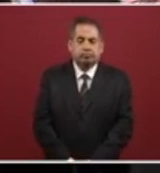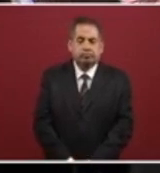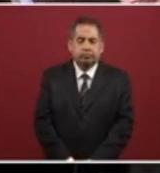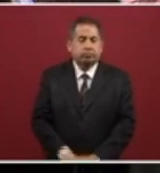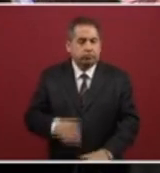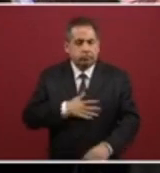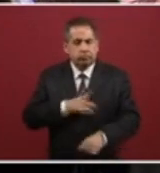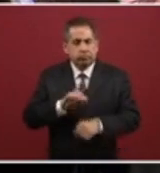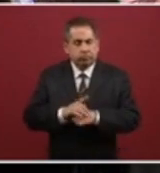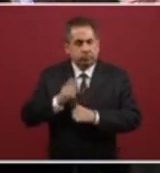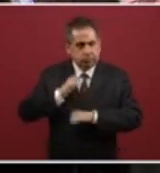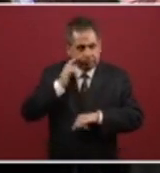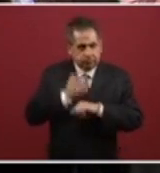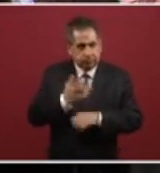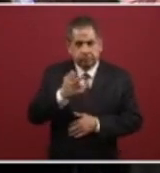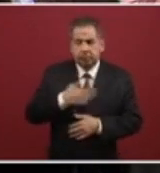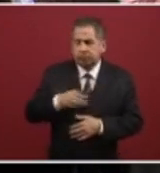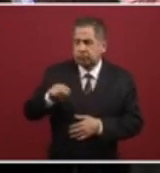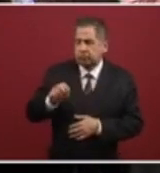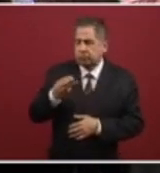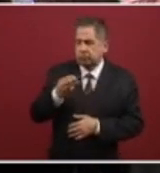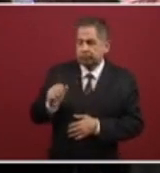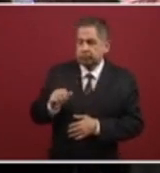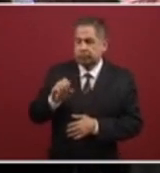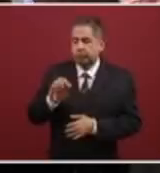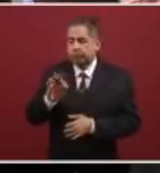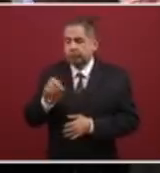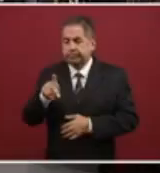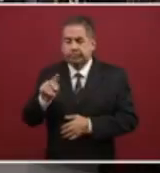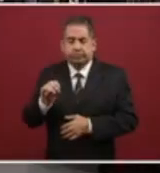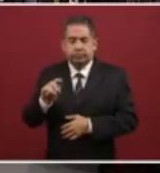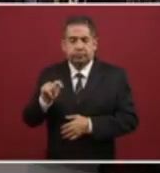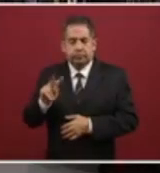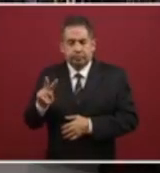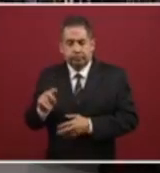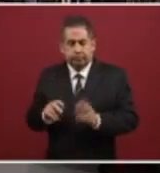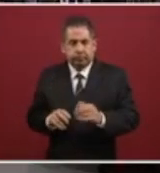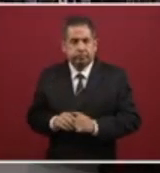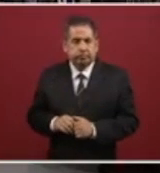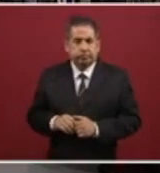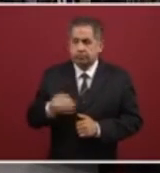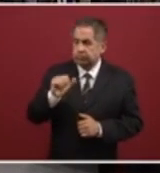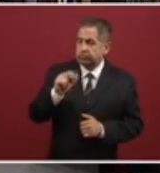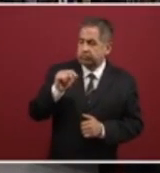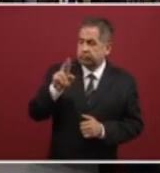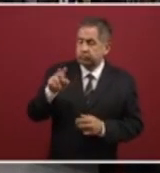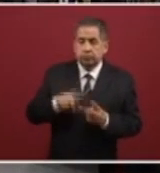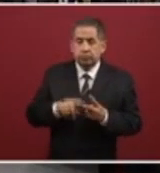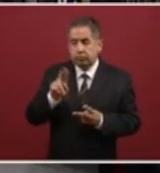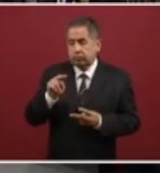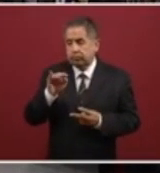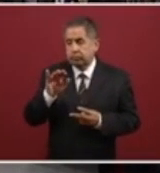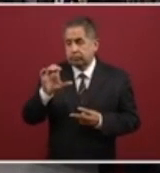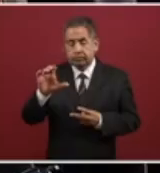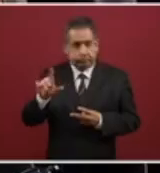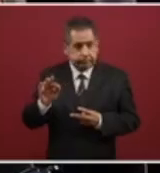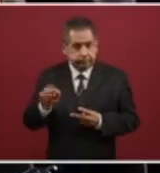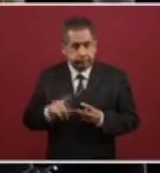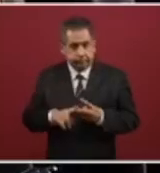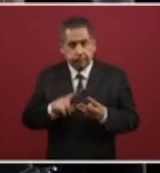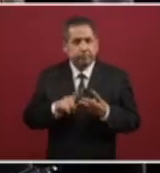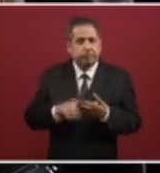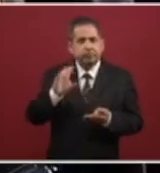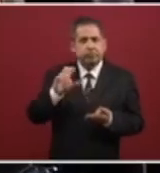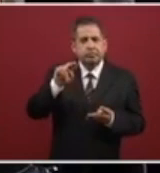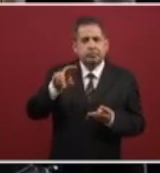Buenos días, canciller. Noemí Gutiérrez, de Efecto TV. Hablaba que se va a acompañar de ACNUR y UNICEF, pero están pensando también que los acompañe la